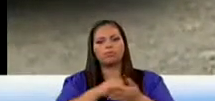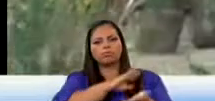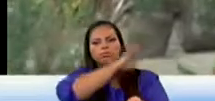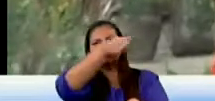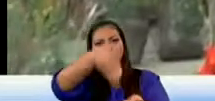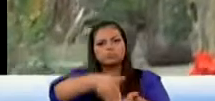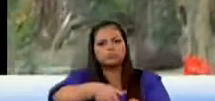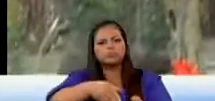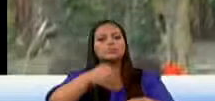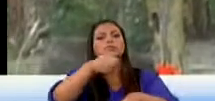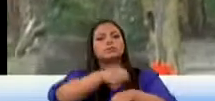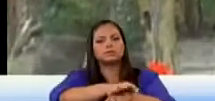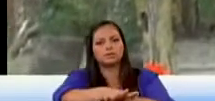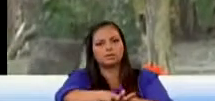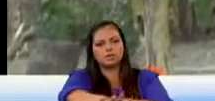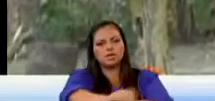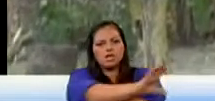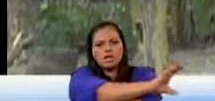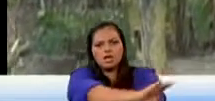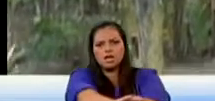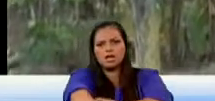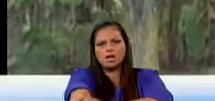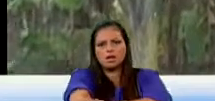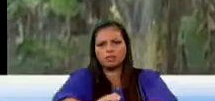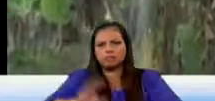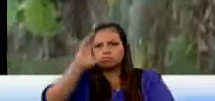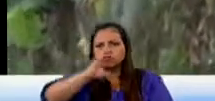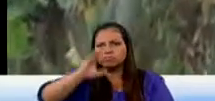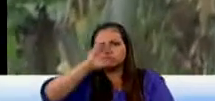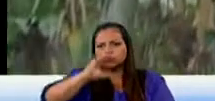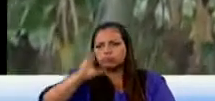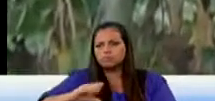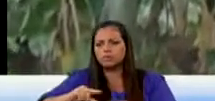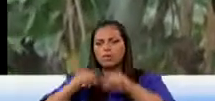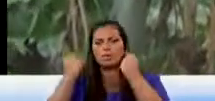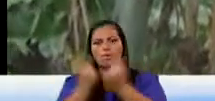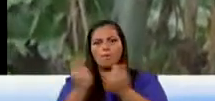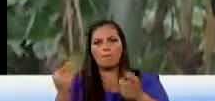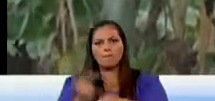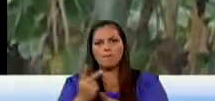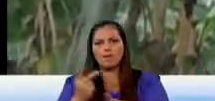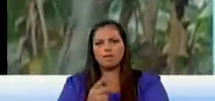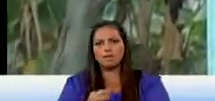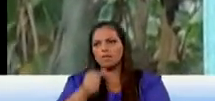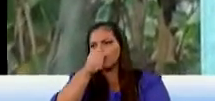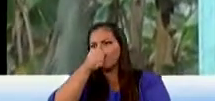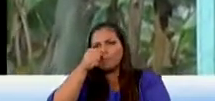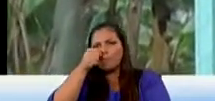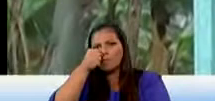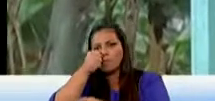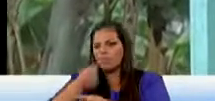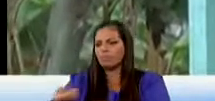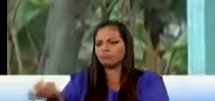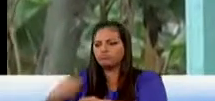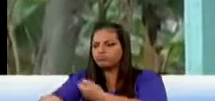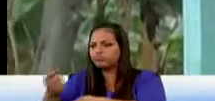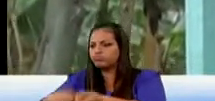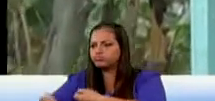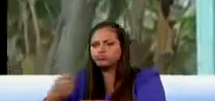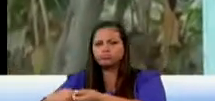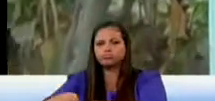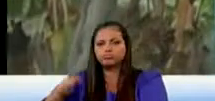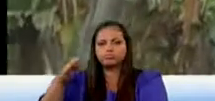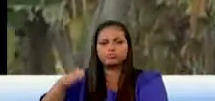de un presunto lavado de activos vinculado al narcotráfico. En la provincia de Los Ríos fueron 17 los inmuebles